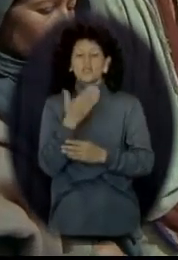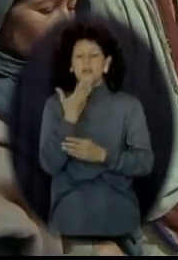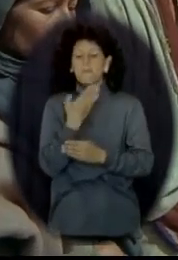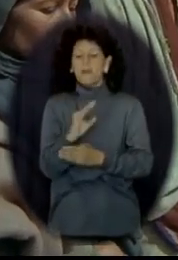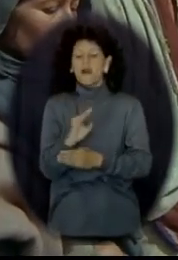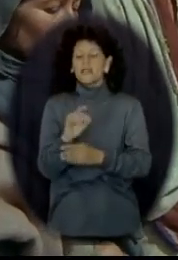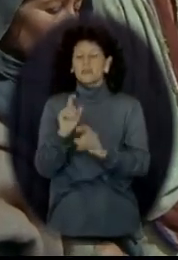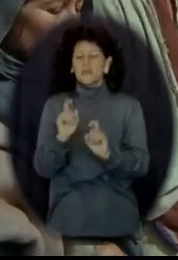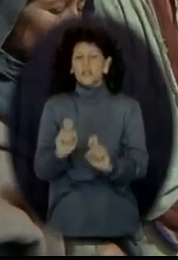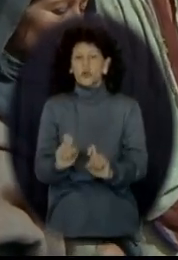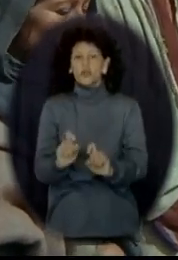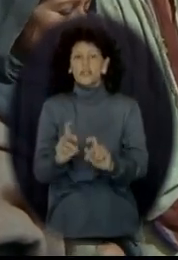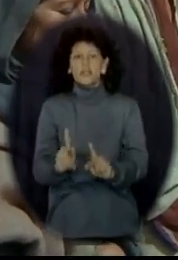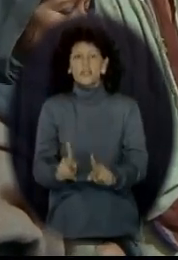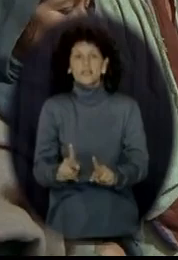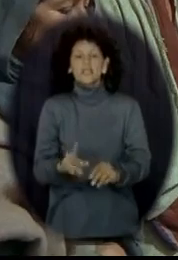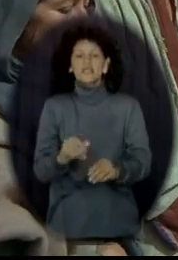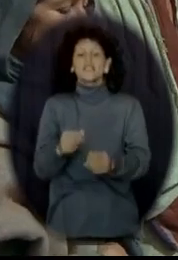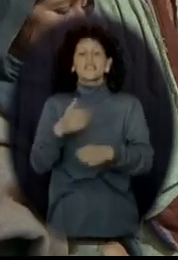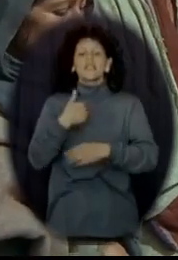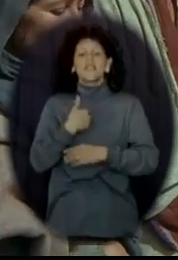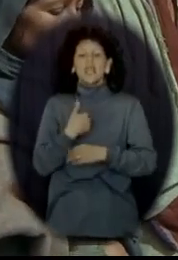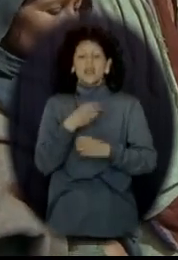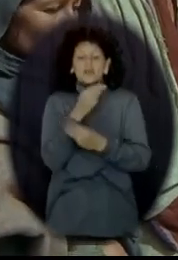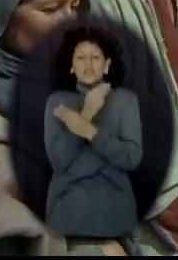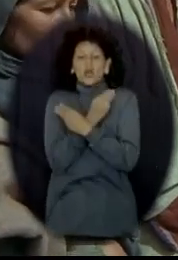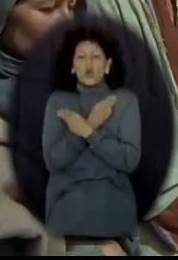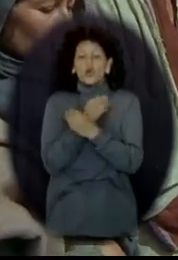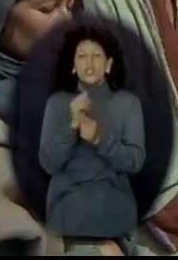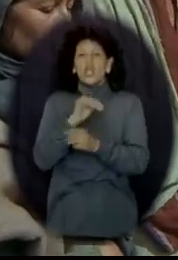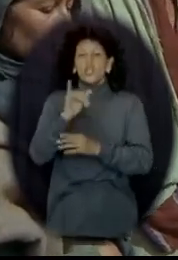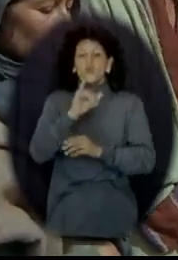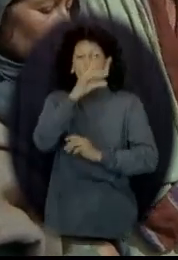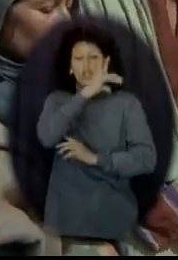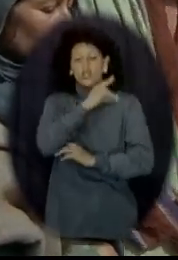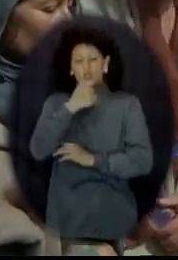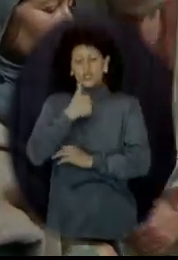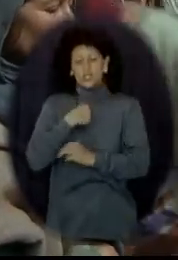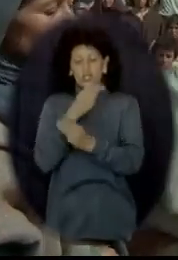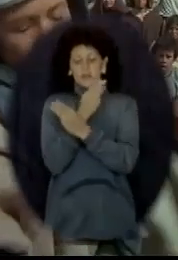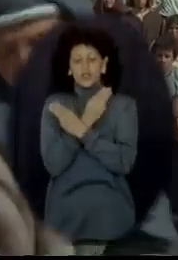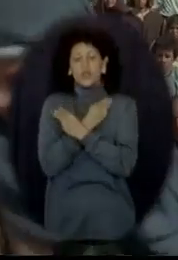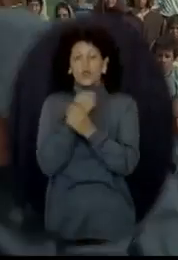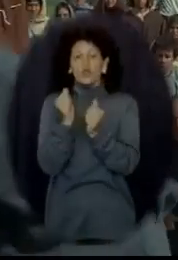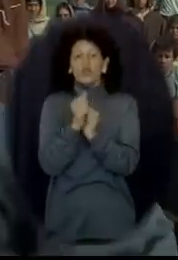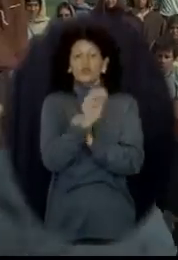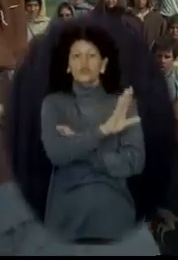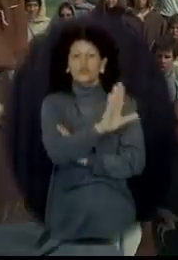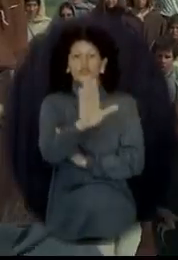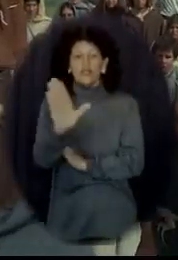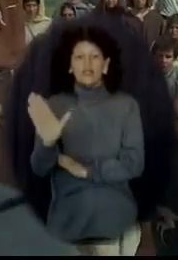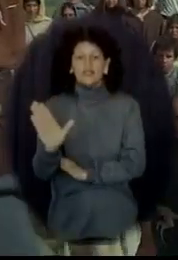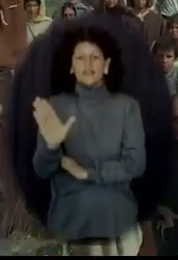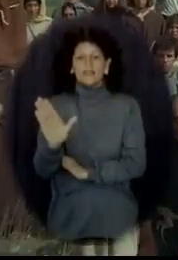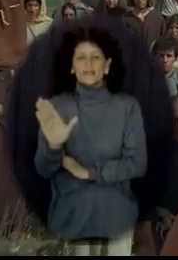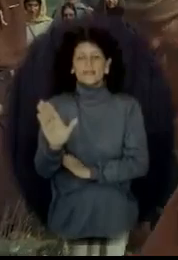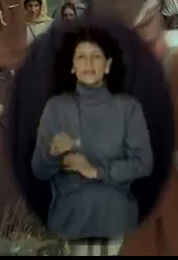los ingratos. Sean compasivos, como también su padre lo es.